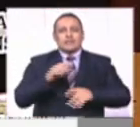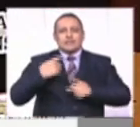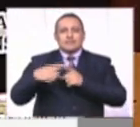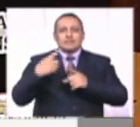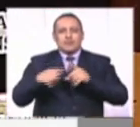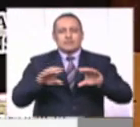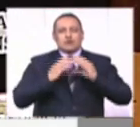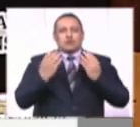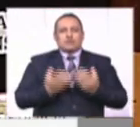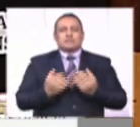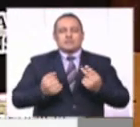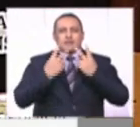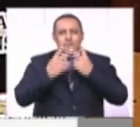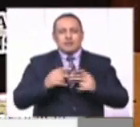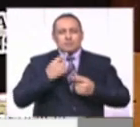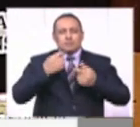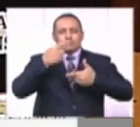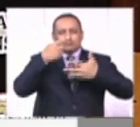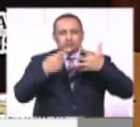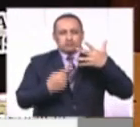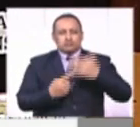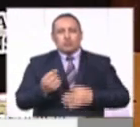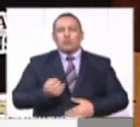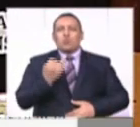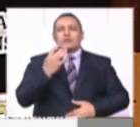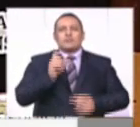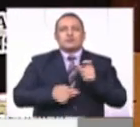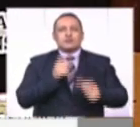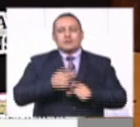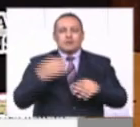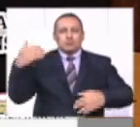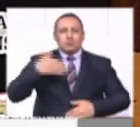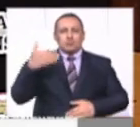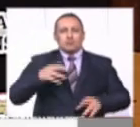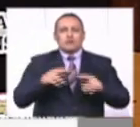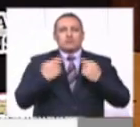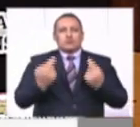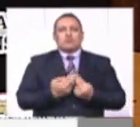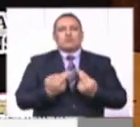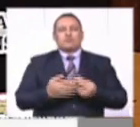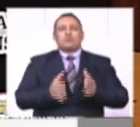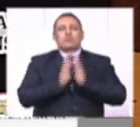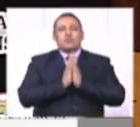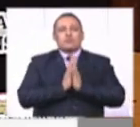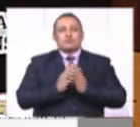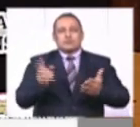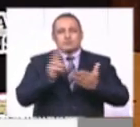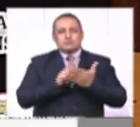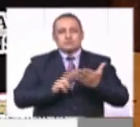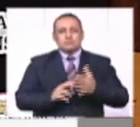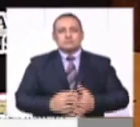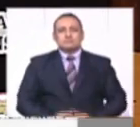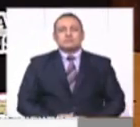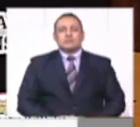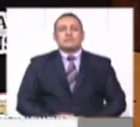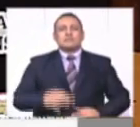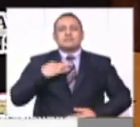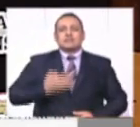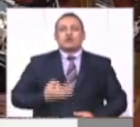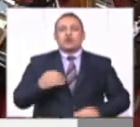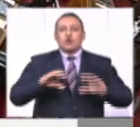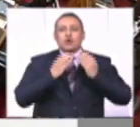congresistas se va a computar el quórum para dar inicio a la presente sesión señor relator señores